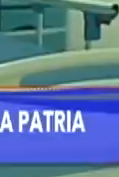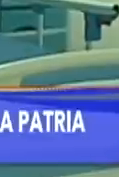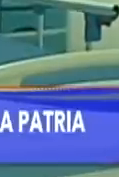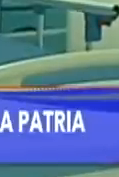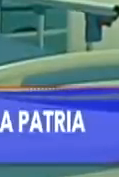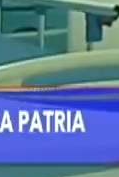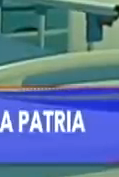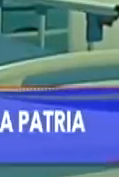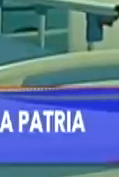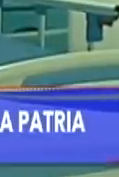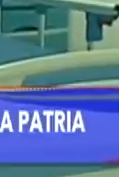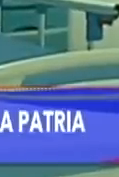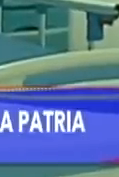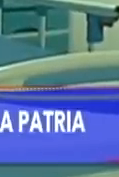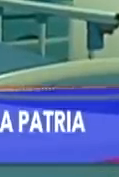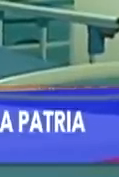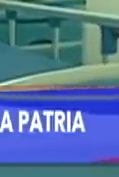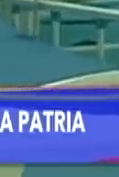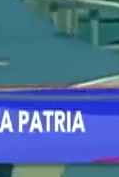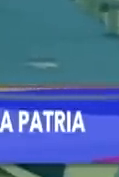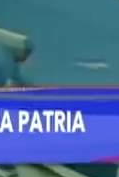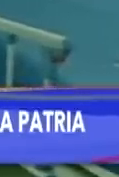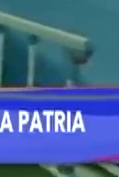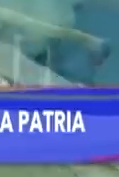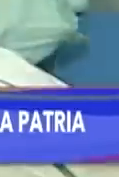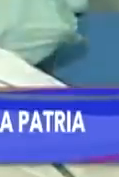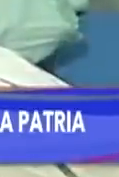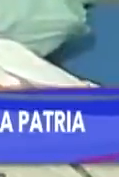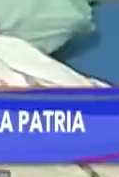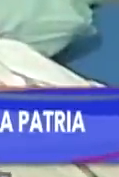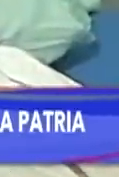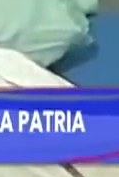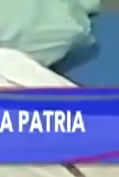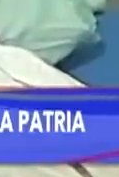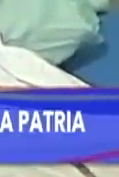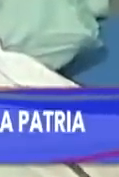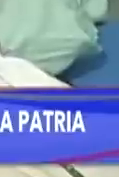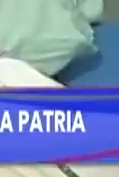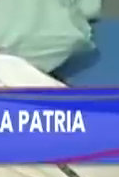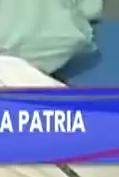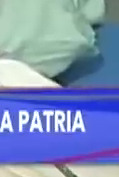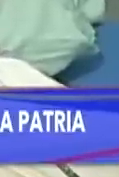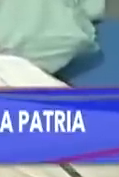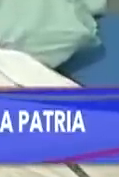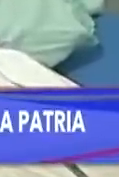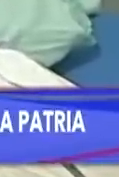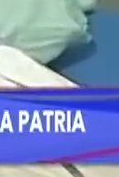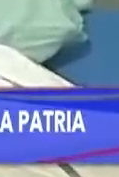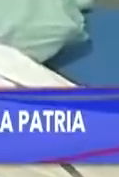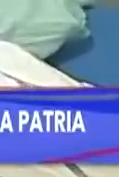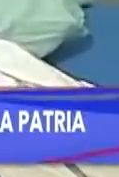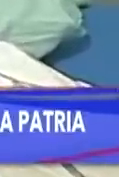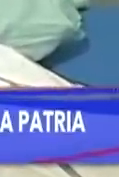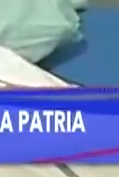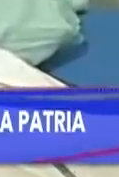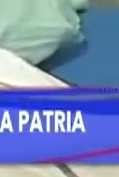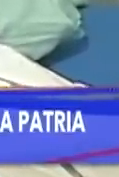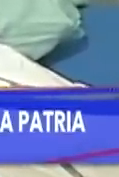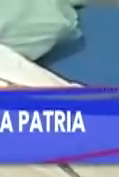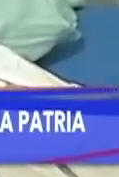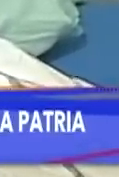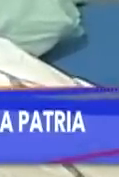atender al pueblo. Bueno, presidente, usted está viendo, este hospital cuenta también con